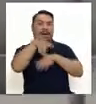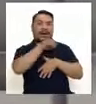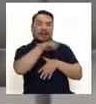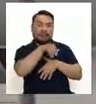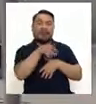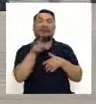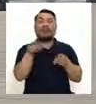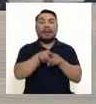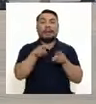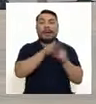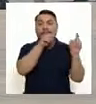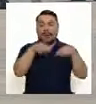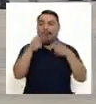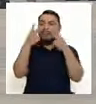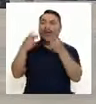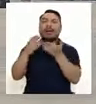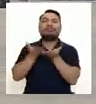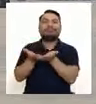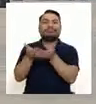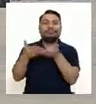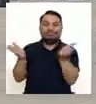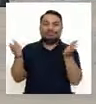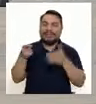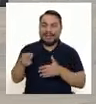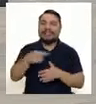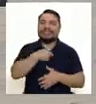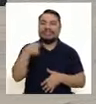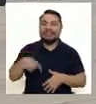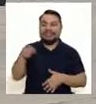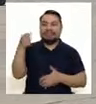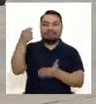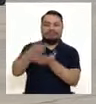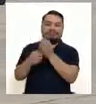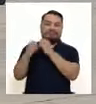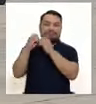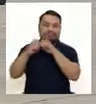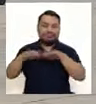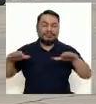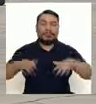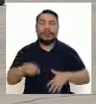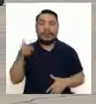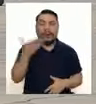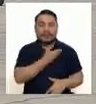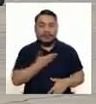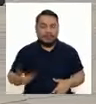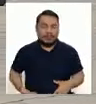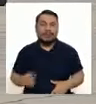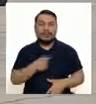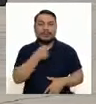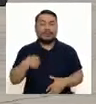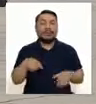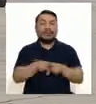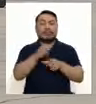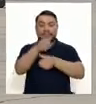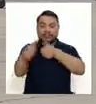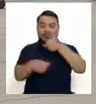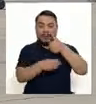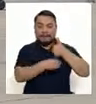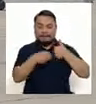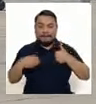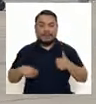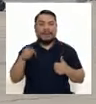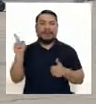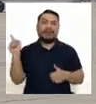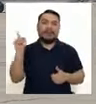de China en el Perú, Lian Yun, sino también el presidente del Consejo de